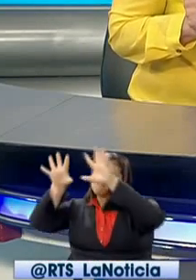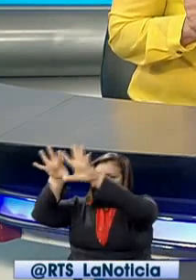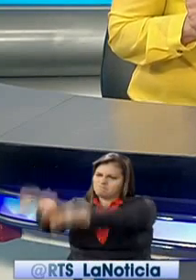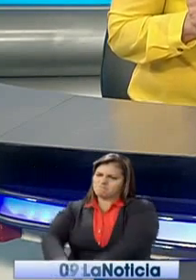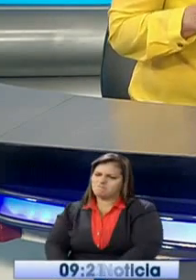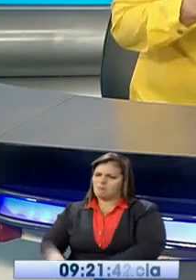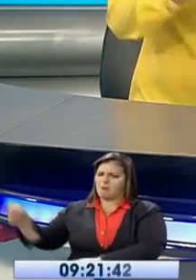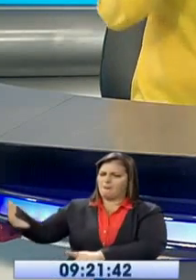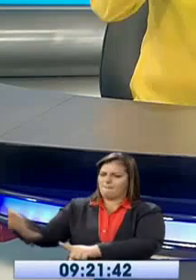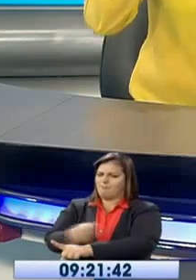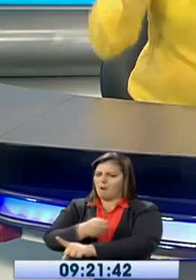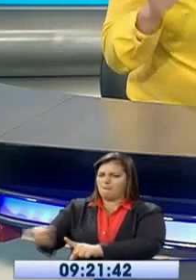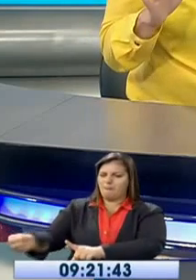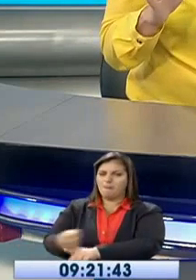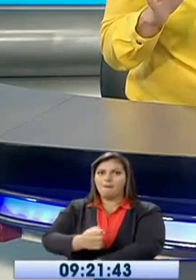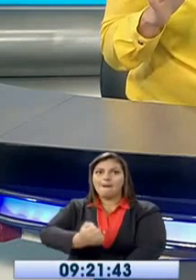agredida,